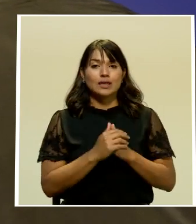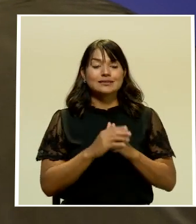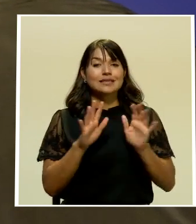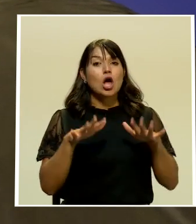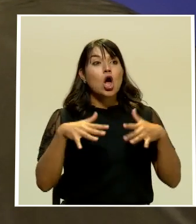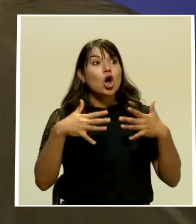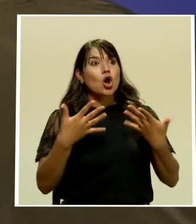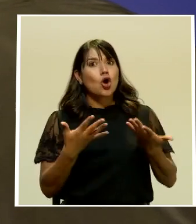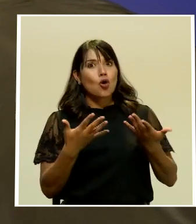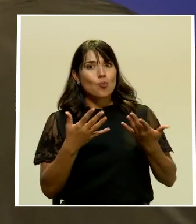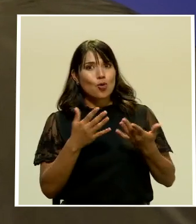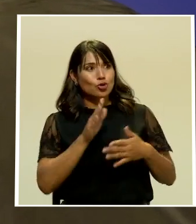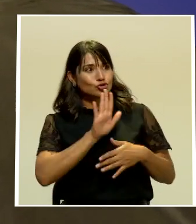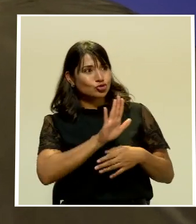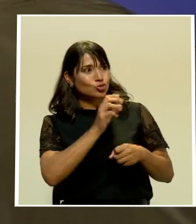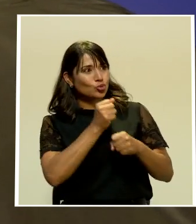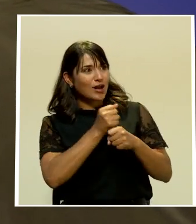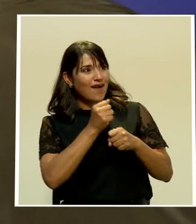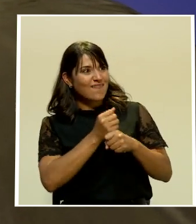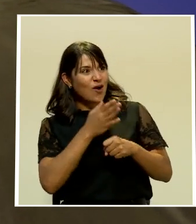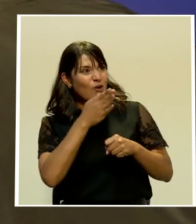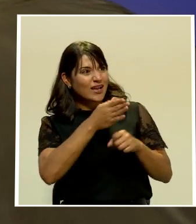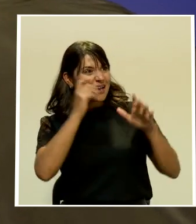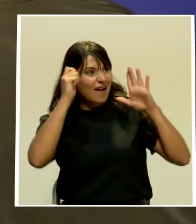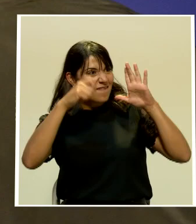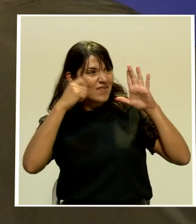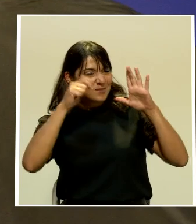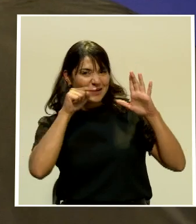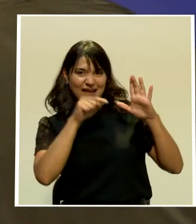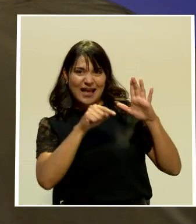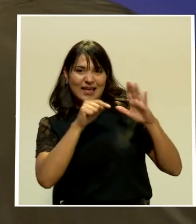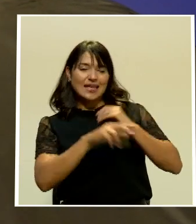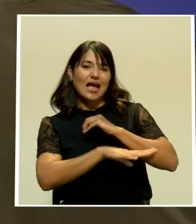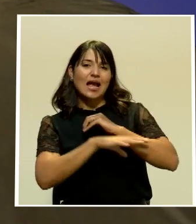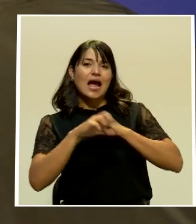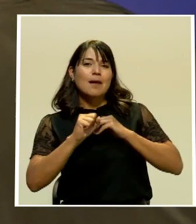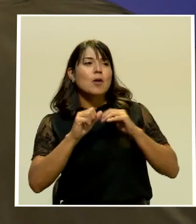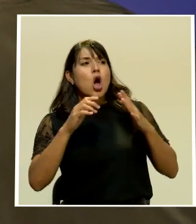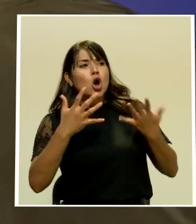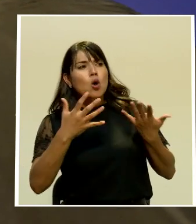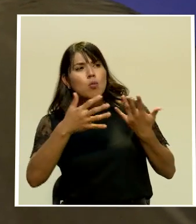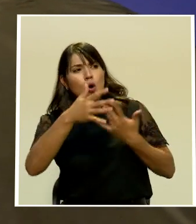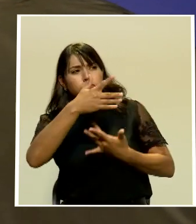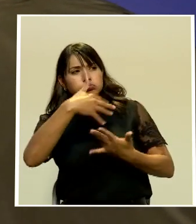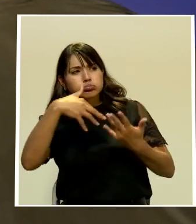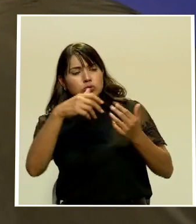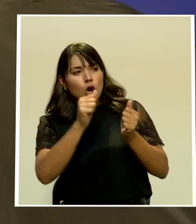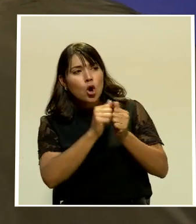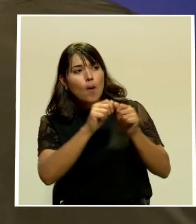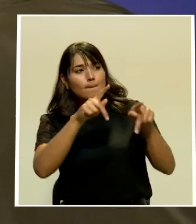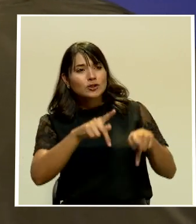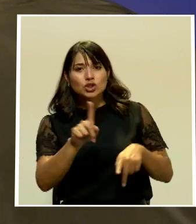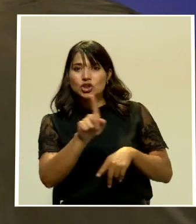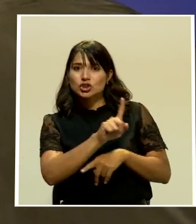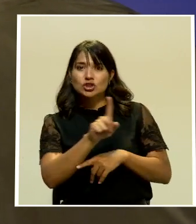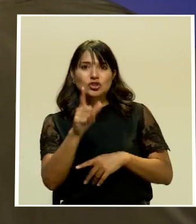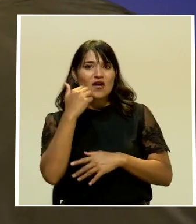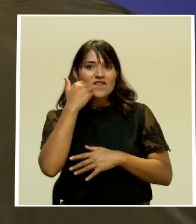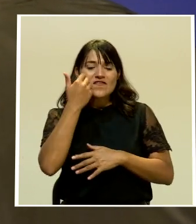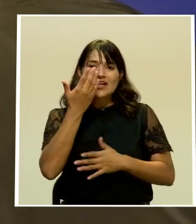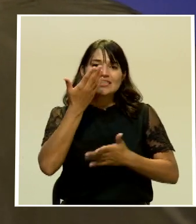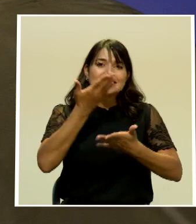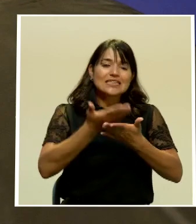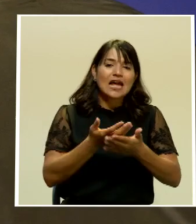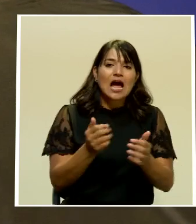fue filmar ahí? ¿Cómo te relacionaste con la gente? No es fácil llegar con una